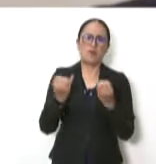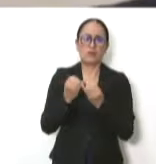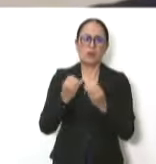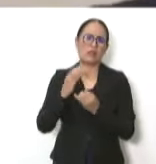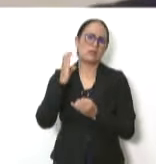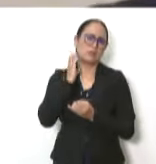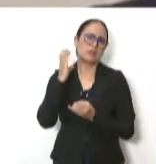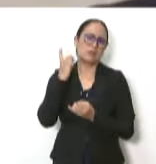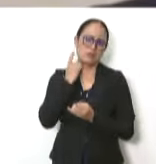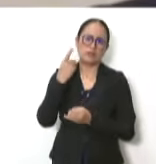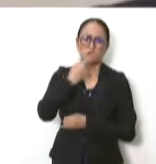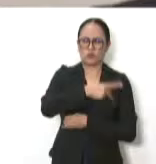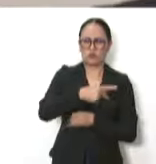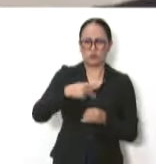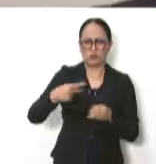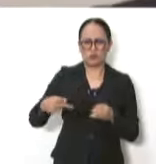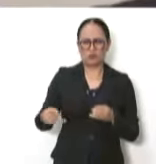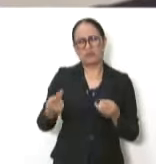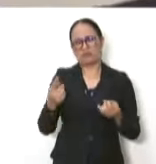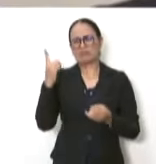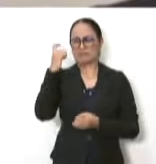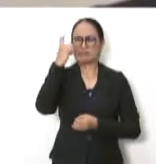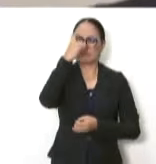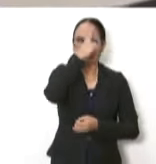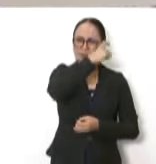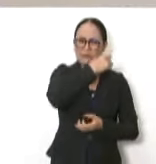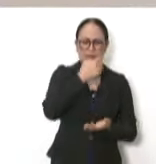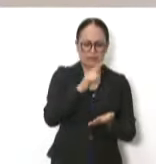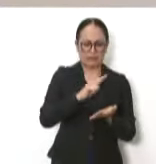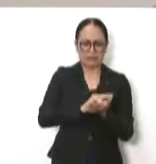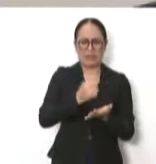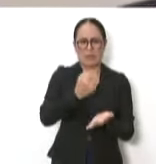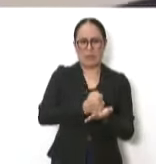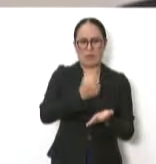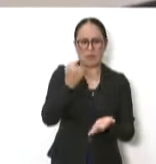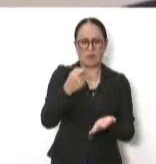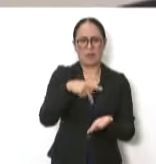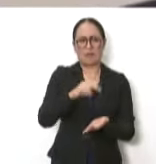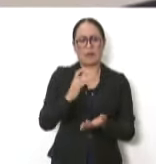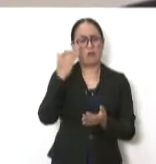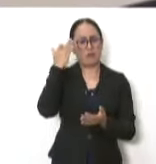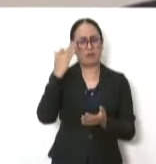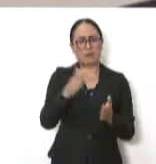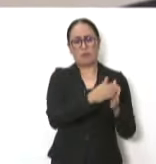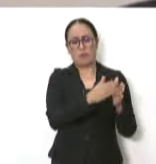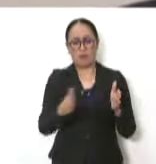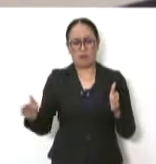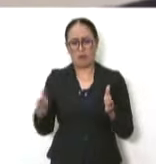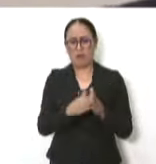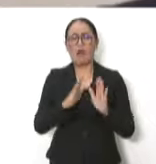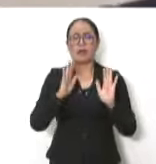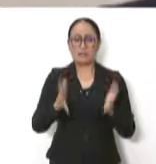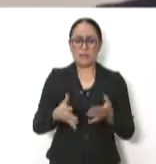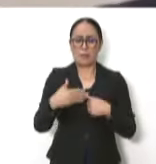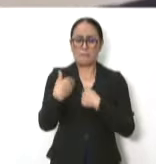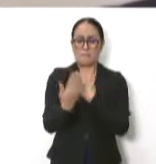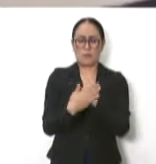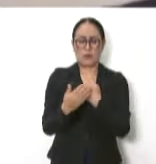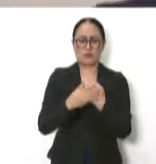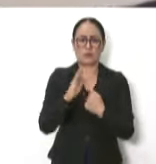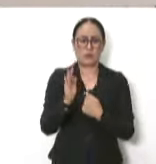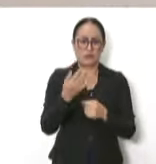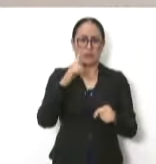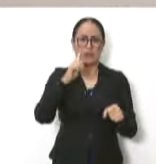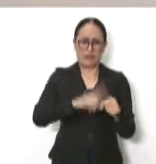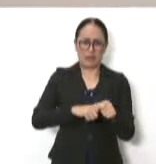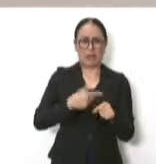congresos, pues ha sido difícil, pero bueno, ahora viene un nuevo periodo en muchos congresos, no solo en el federal,